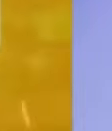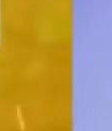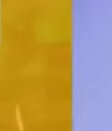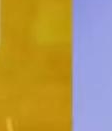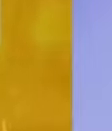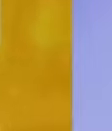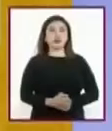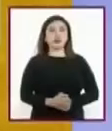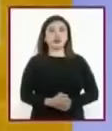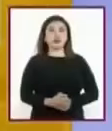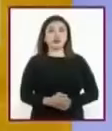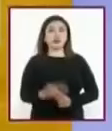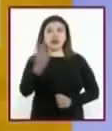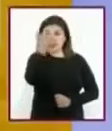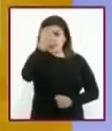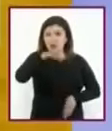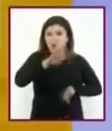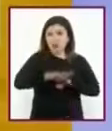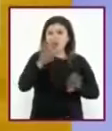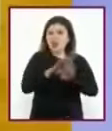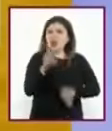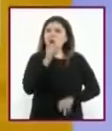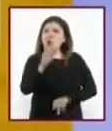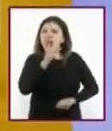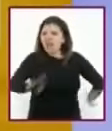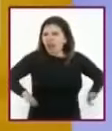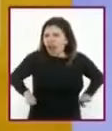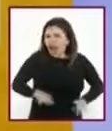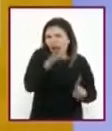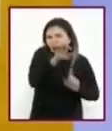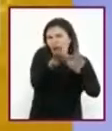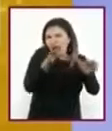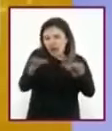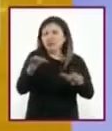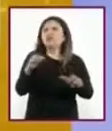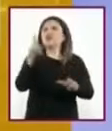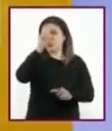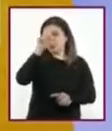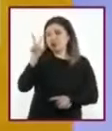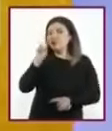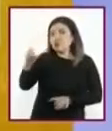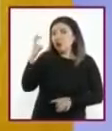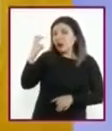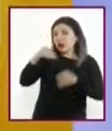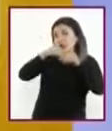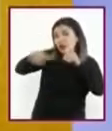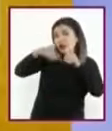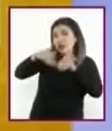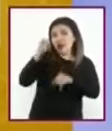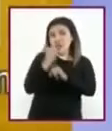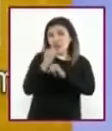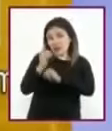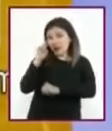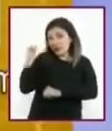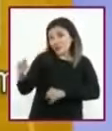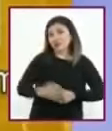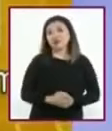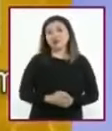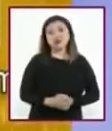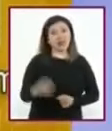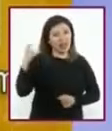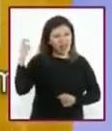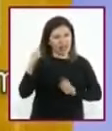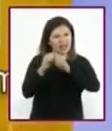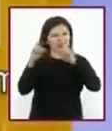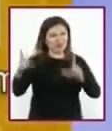Para saber más sobre regionalismos, te recomendamos visitar las siguientes direcciones electrónicas. En esta